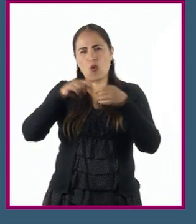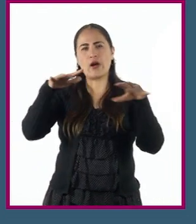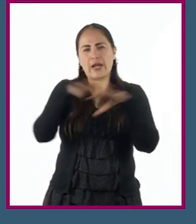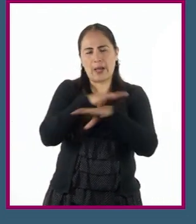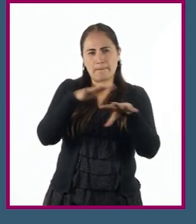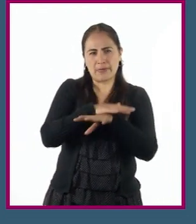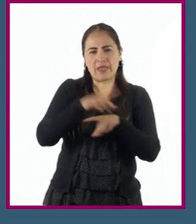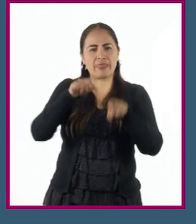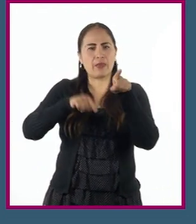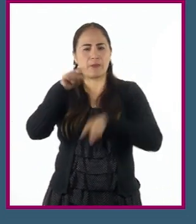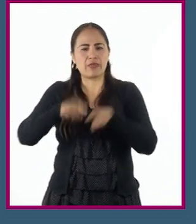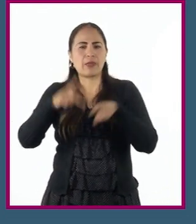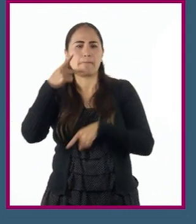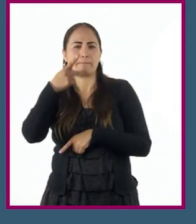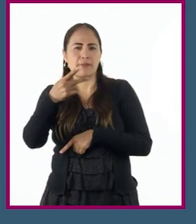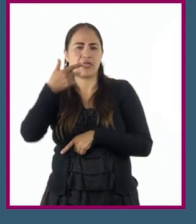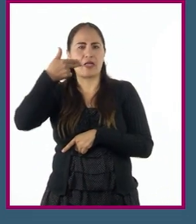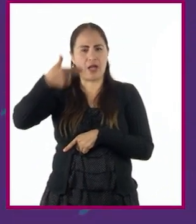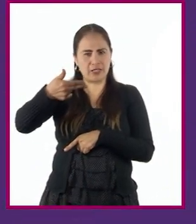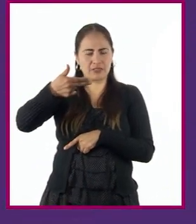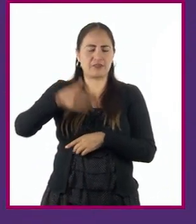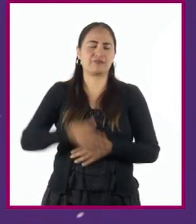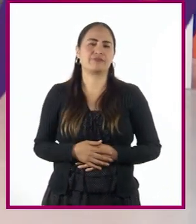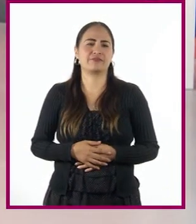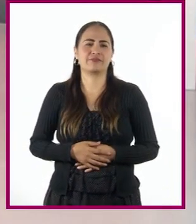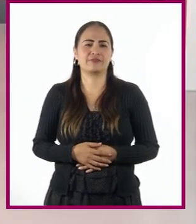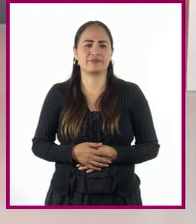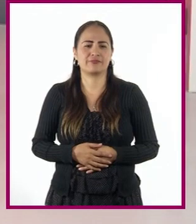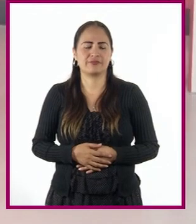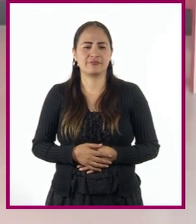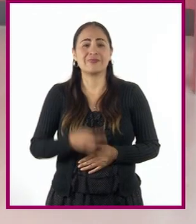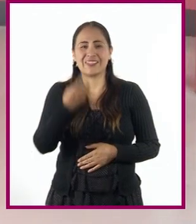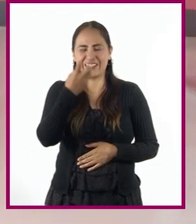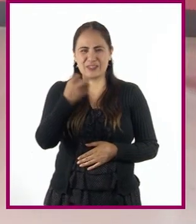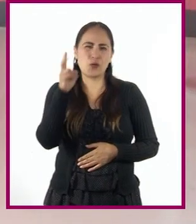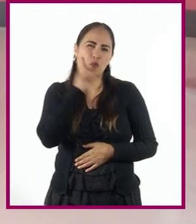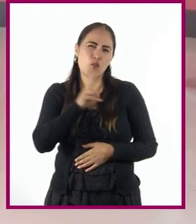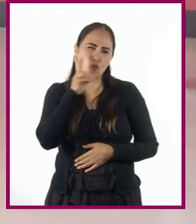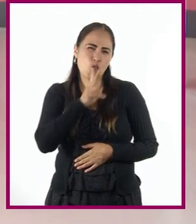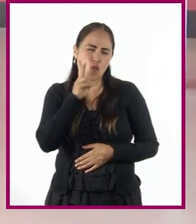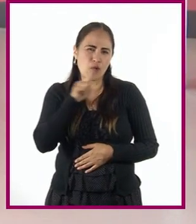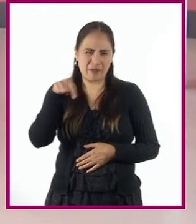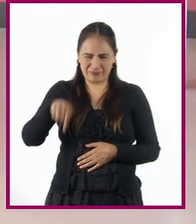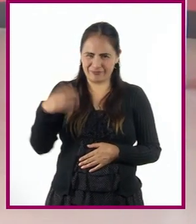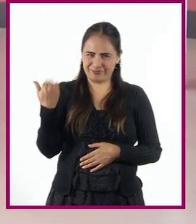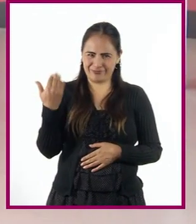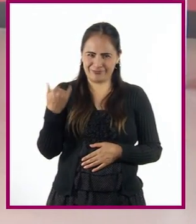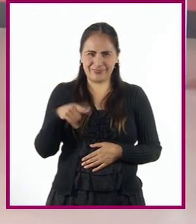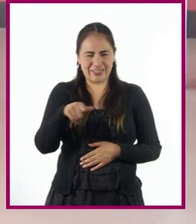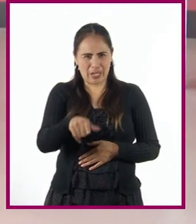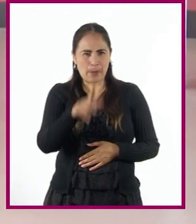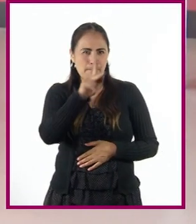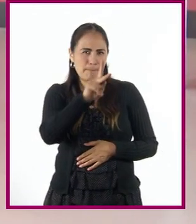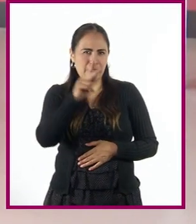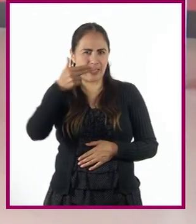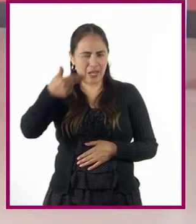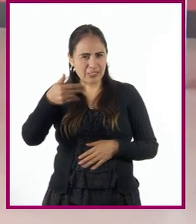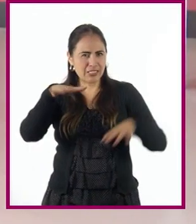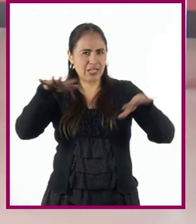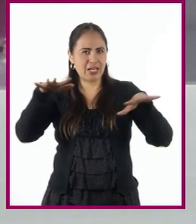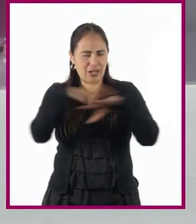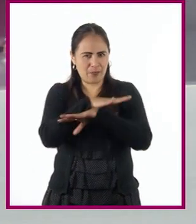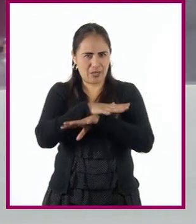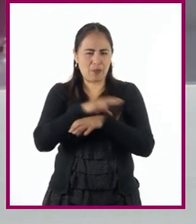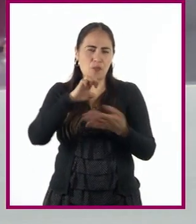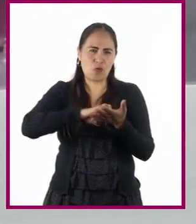que son indicadores naturales de pH. En esta actividad experimental se presenta una variación de pH con un medio ácido